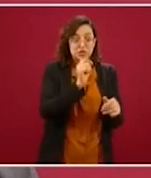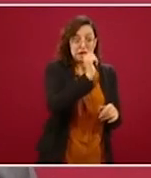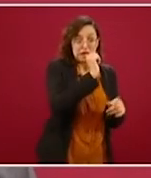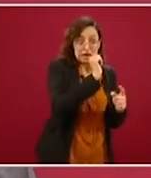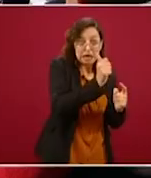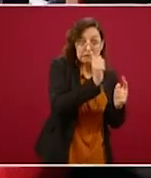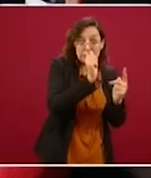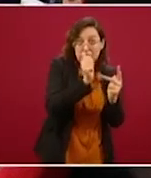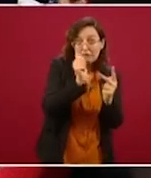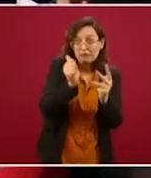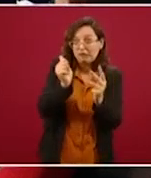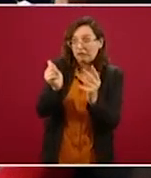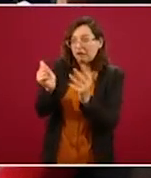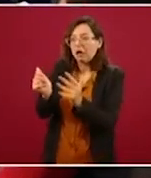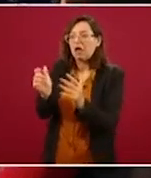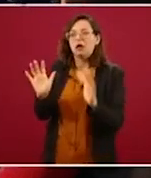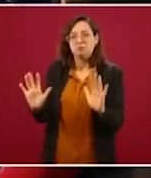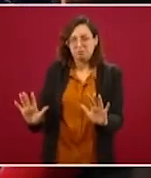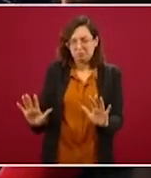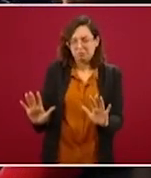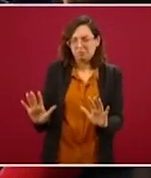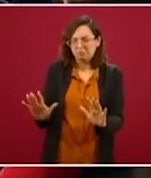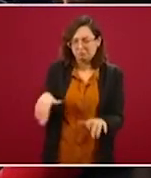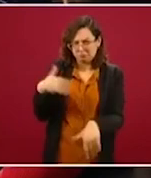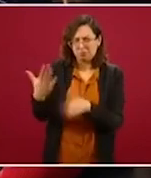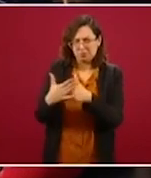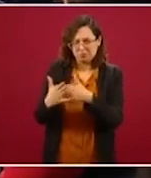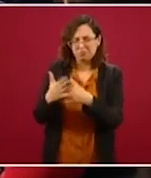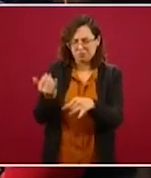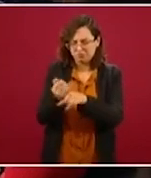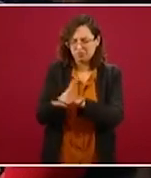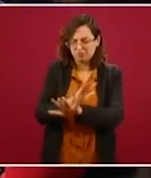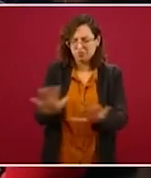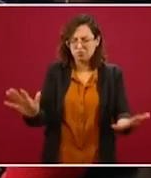sí podemos informarles con mucho gusto.